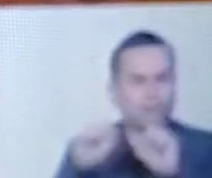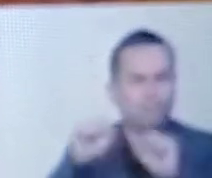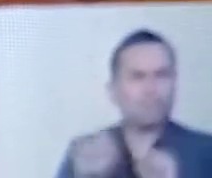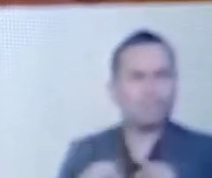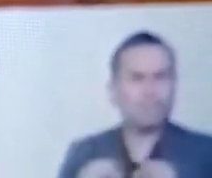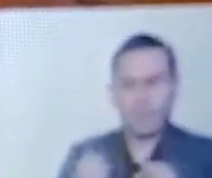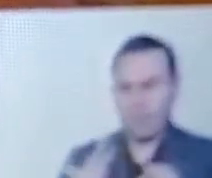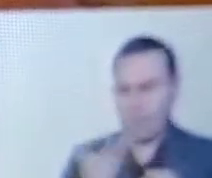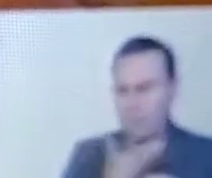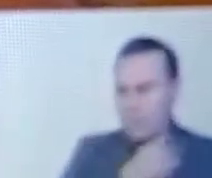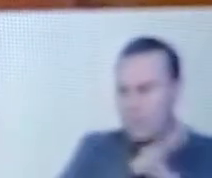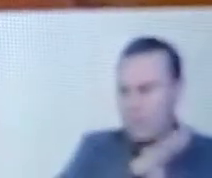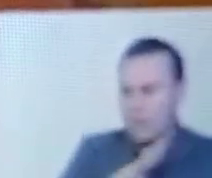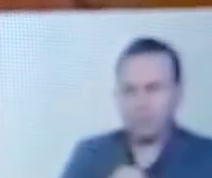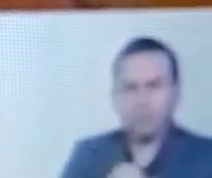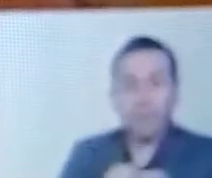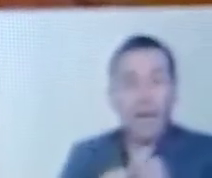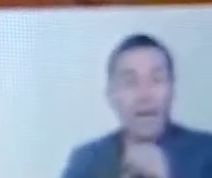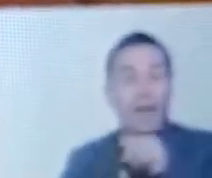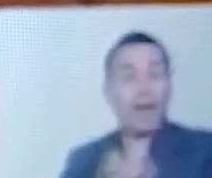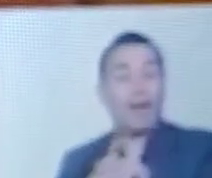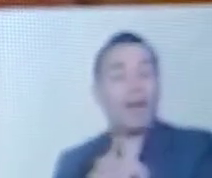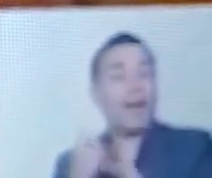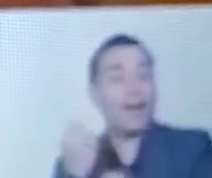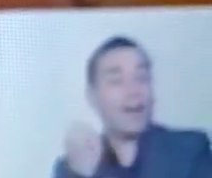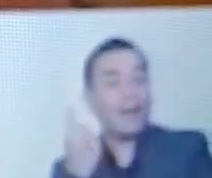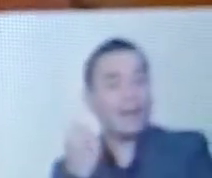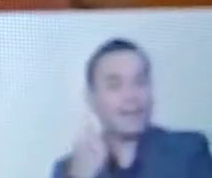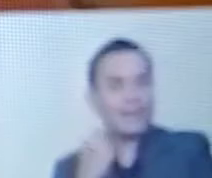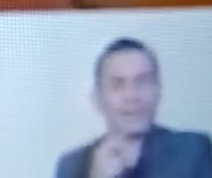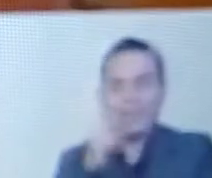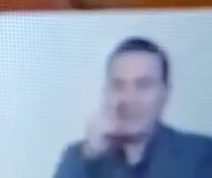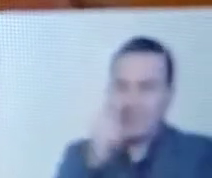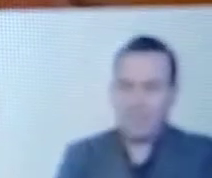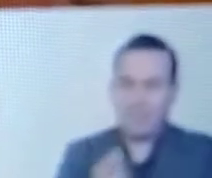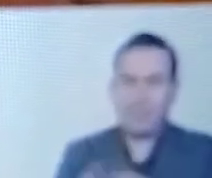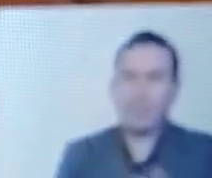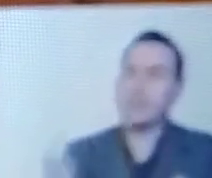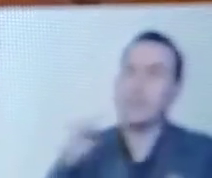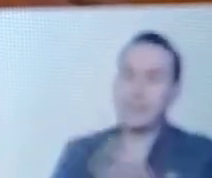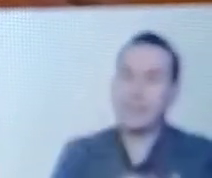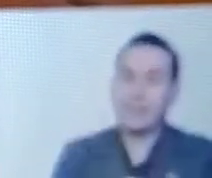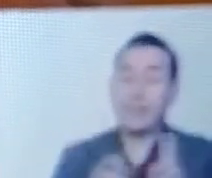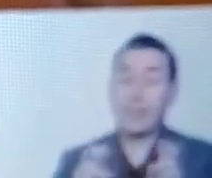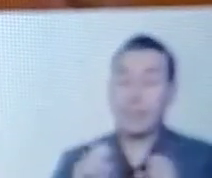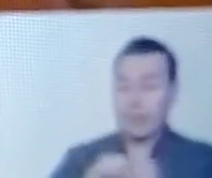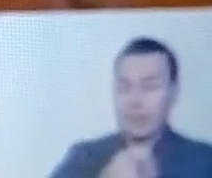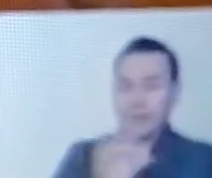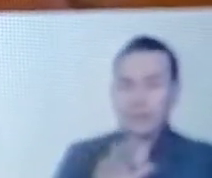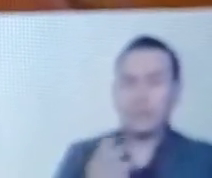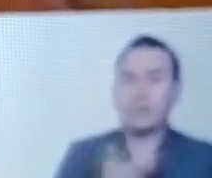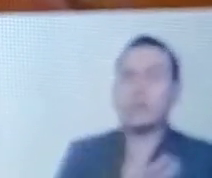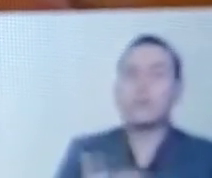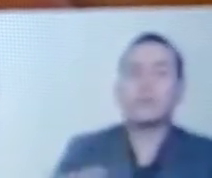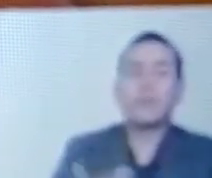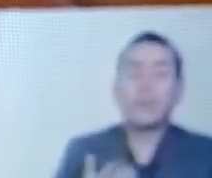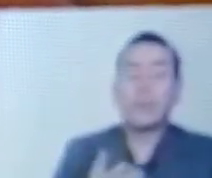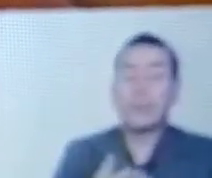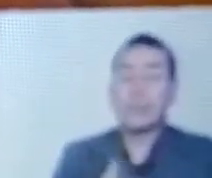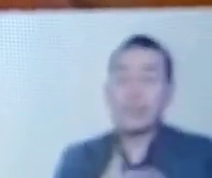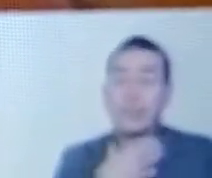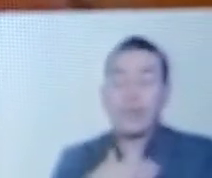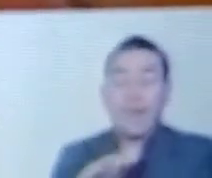en El Salvador estábamos empezando a entenderlo. Lo volví a decir hace 1 año, en medio de una pandemia, que como toda gran crisis era un nuevo